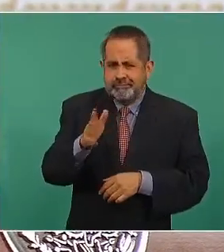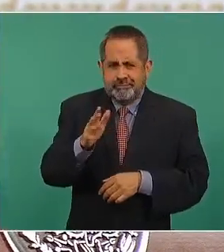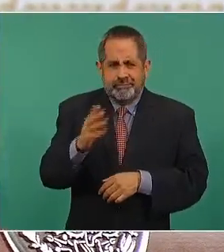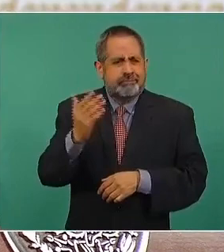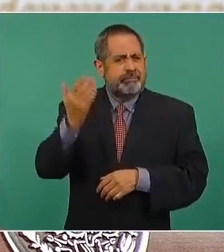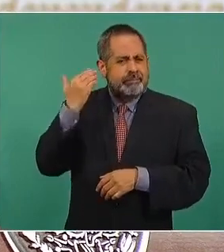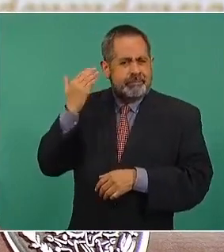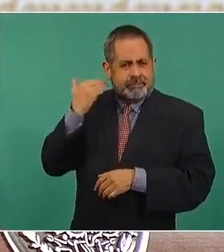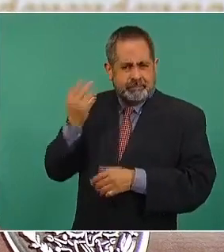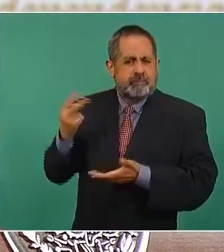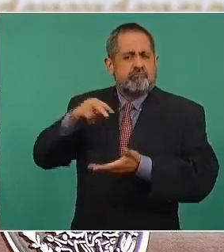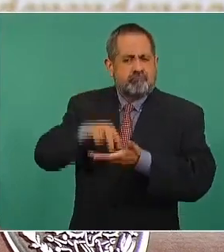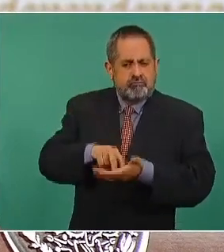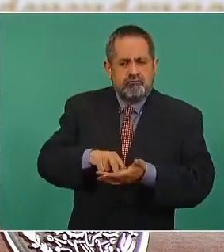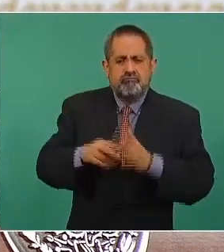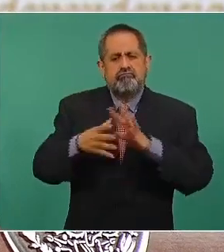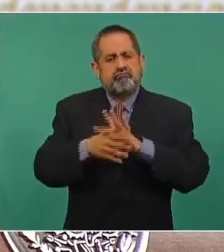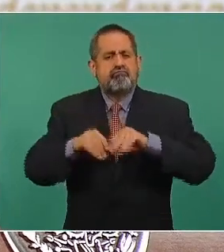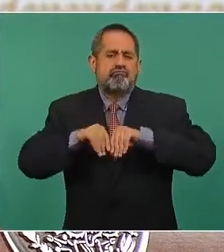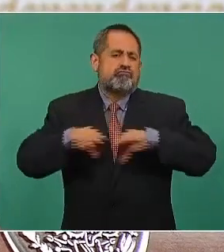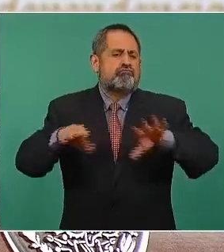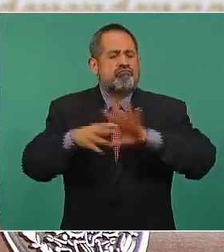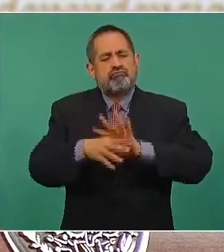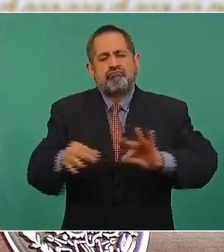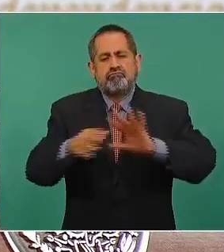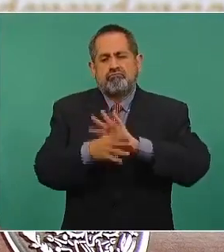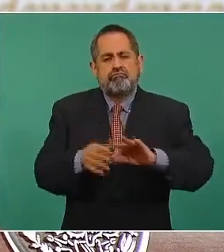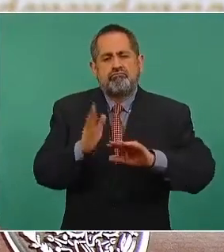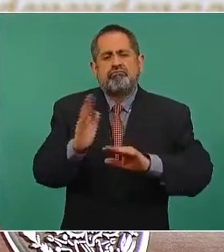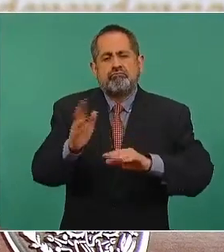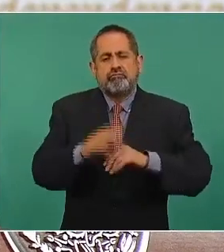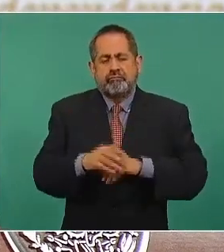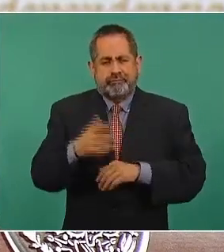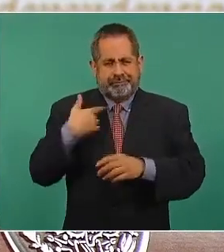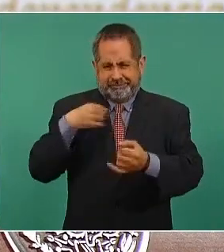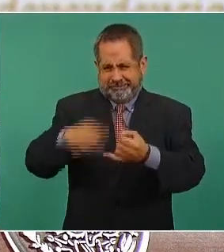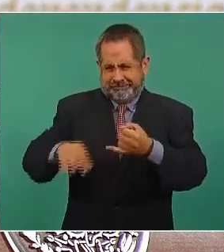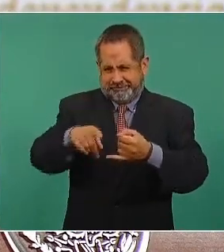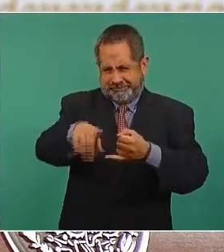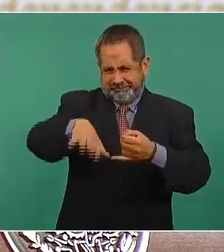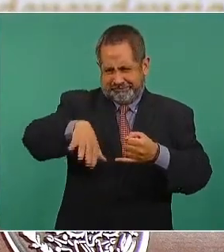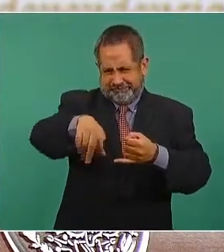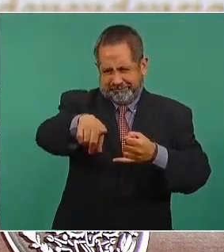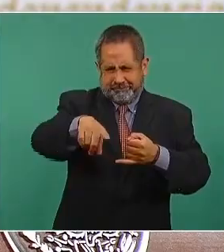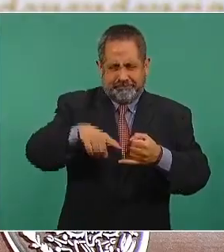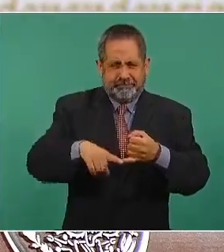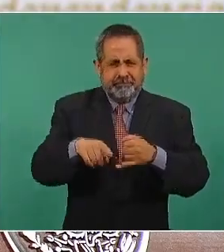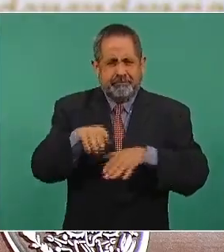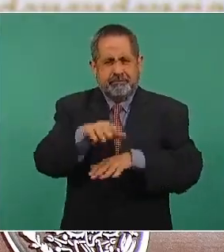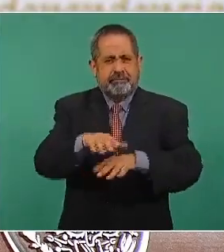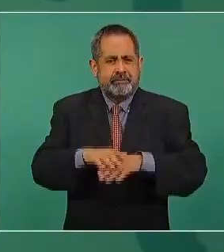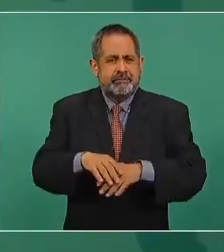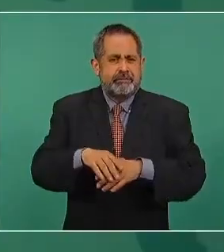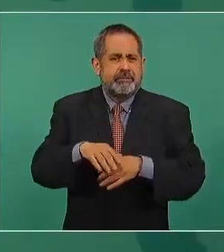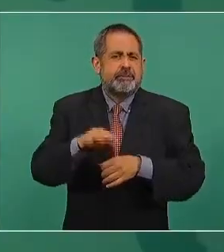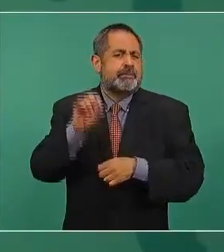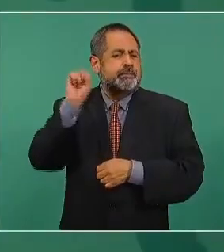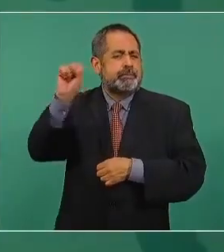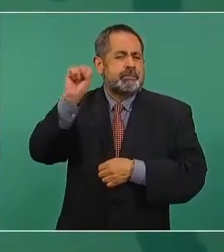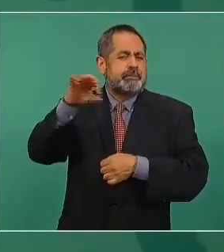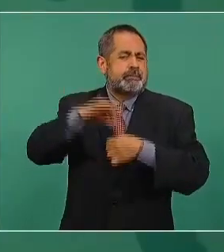ha informado aquí sobre lo último, sobre lo de la elección de